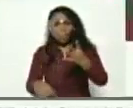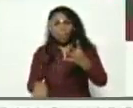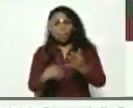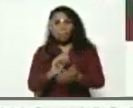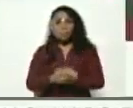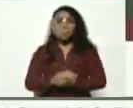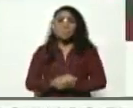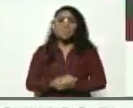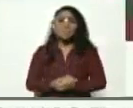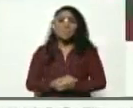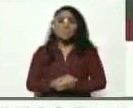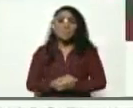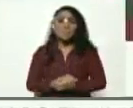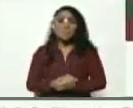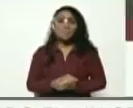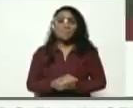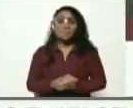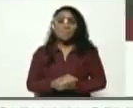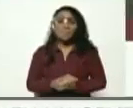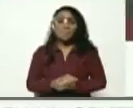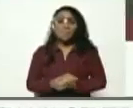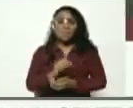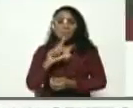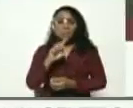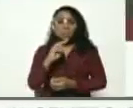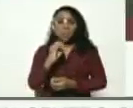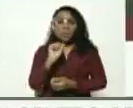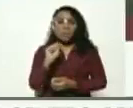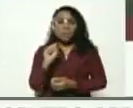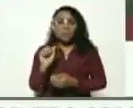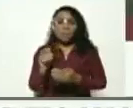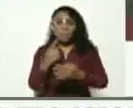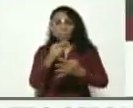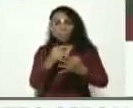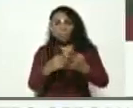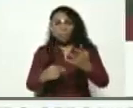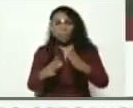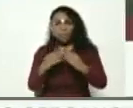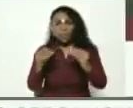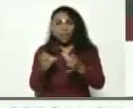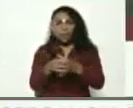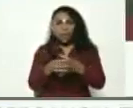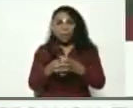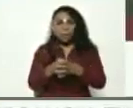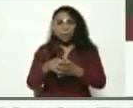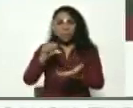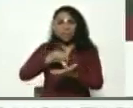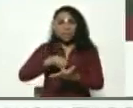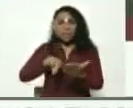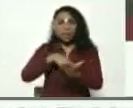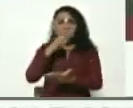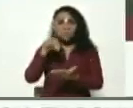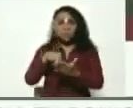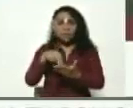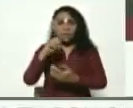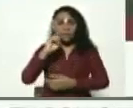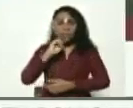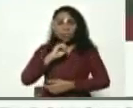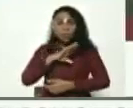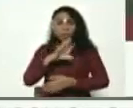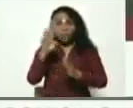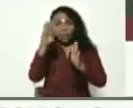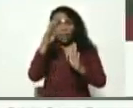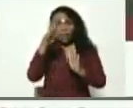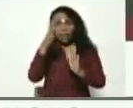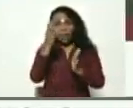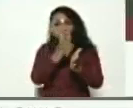Luis Felipe Díaz, Luis Peñalver y Ángel Velázquez, y todo el equipo del Centro Nacional de Historia y del Archivo General